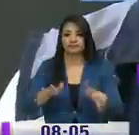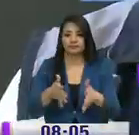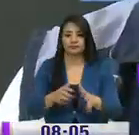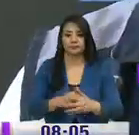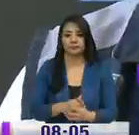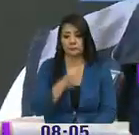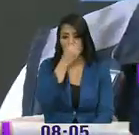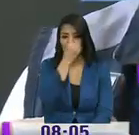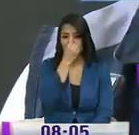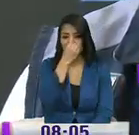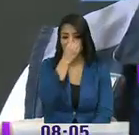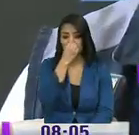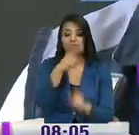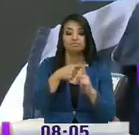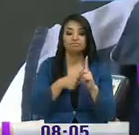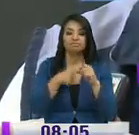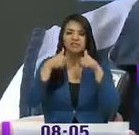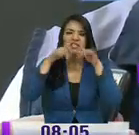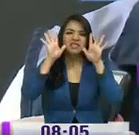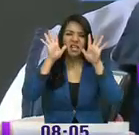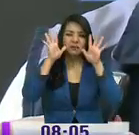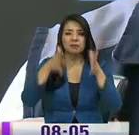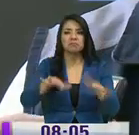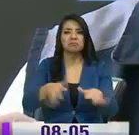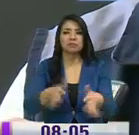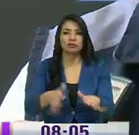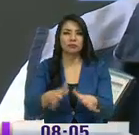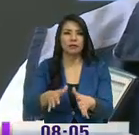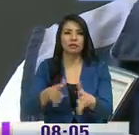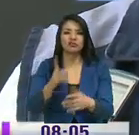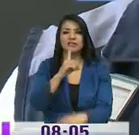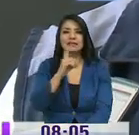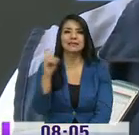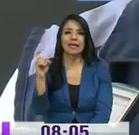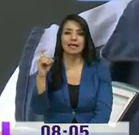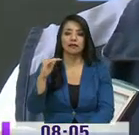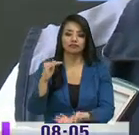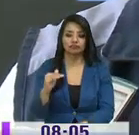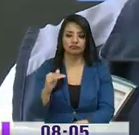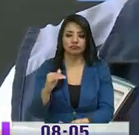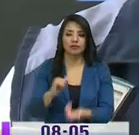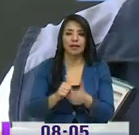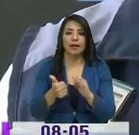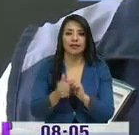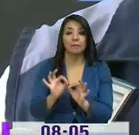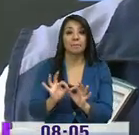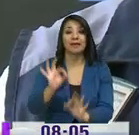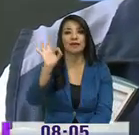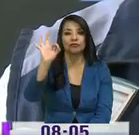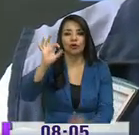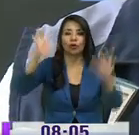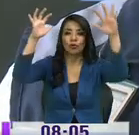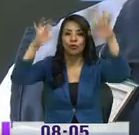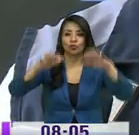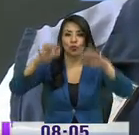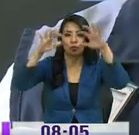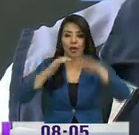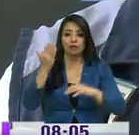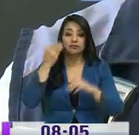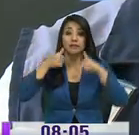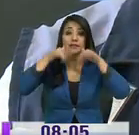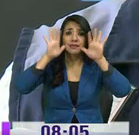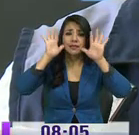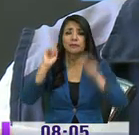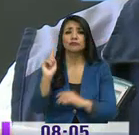En un mes normal de diciembre, aproximadamente recibimos 100 litros de agua por cada metro cuadrado. Y en este diciembre del 2018